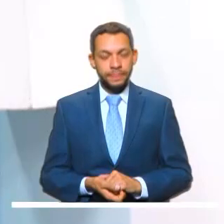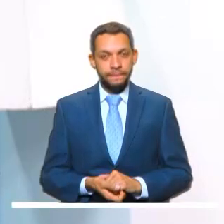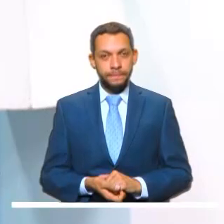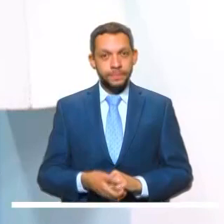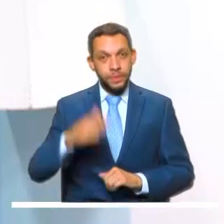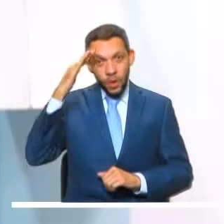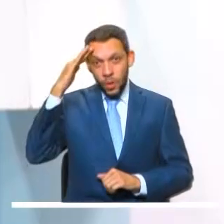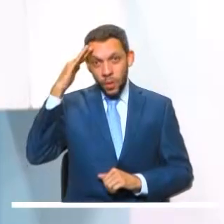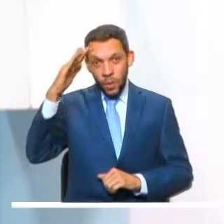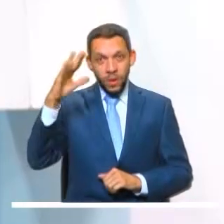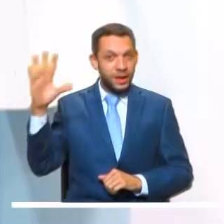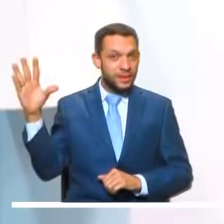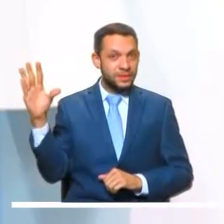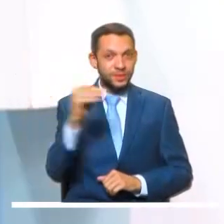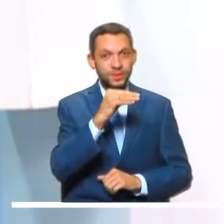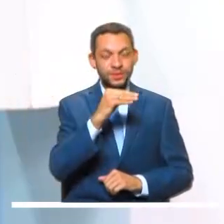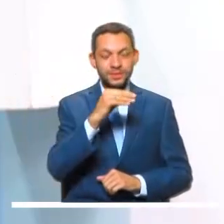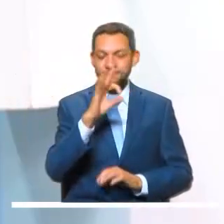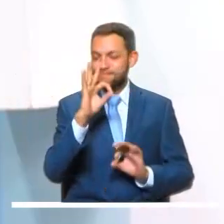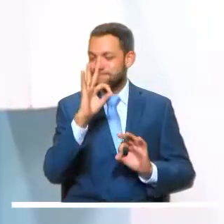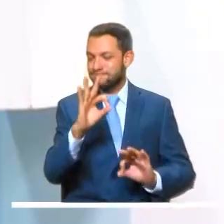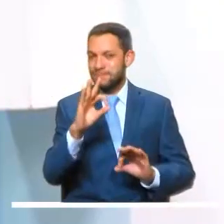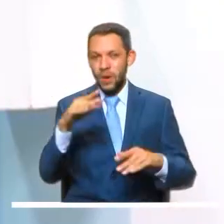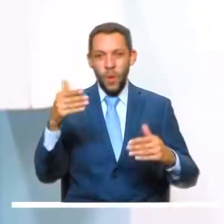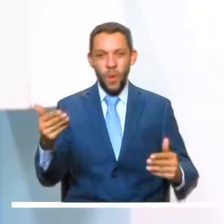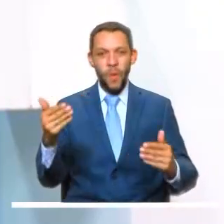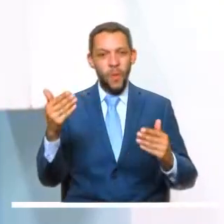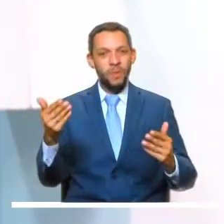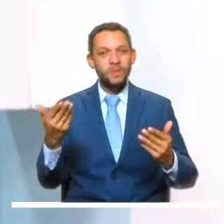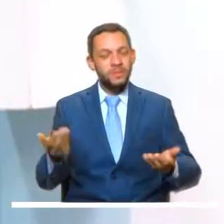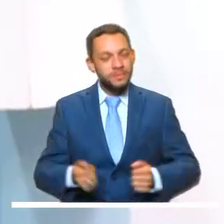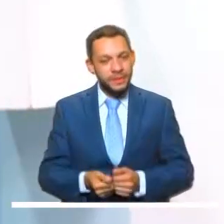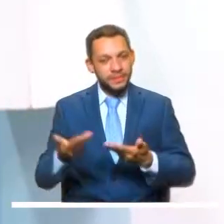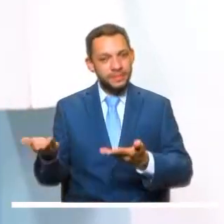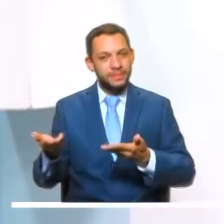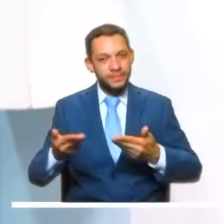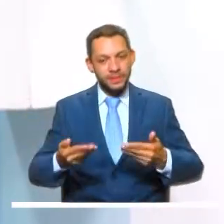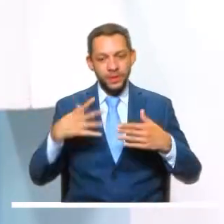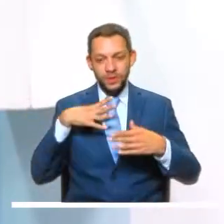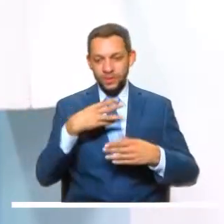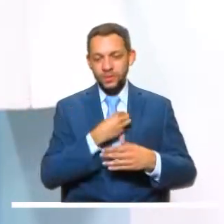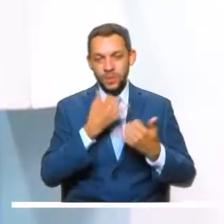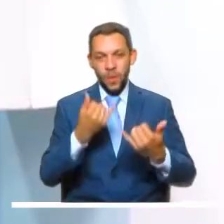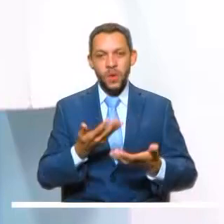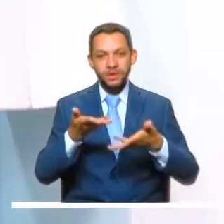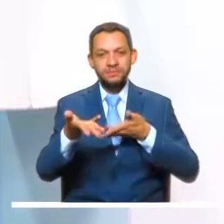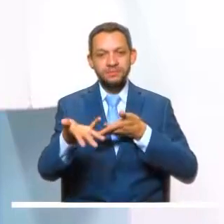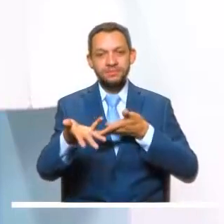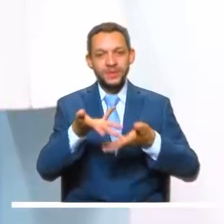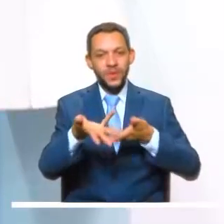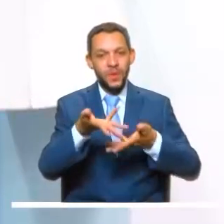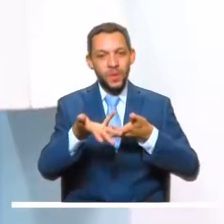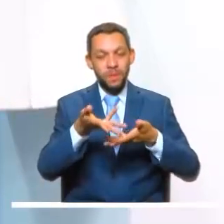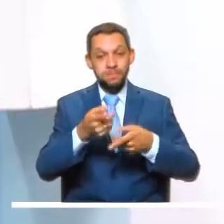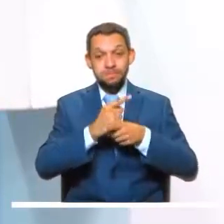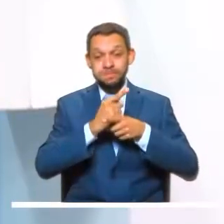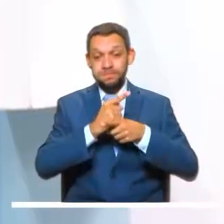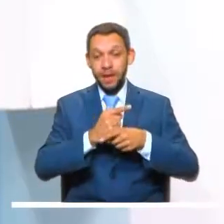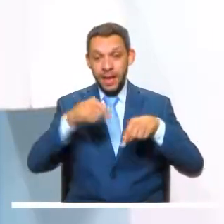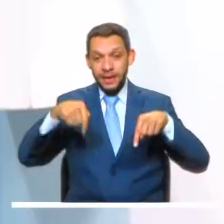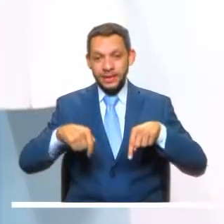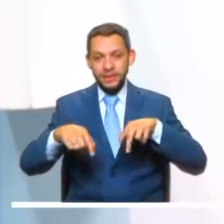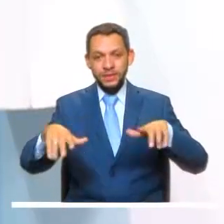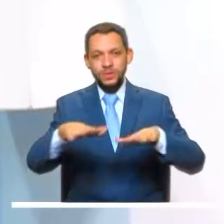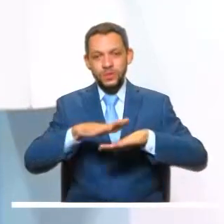hola qué tal qué tal qué tal bienvenidos es una maravilla estar compartiendo con ustedes a esta hora en directo desde manizales